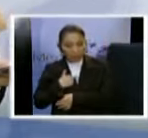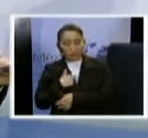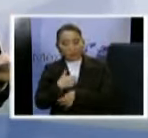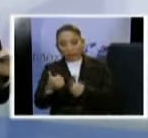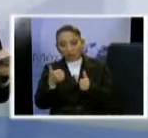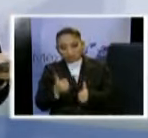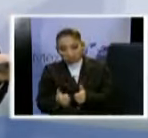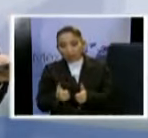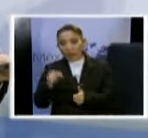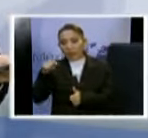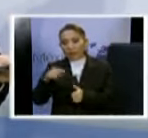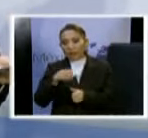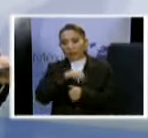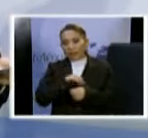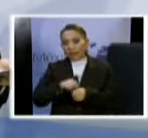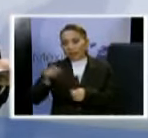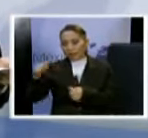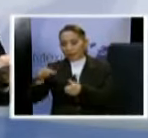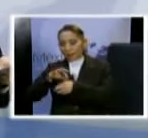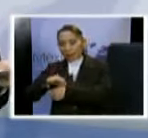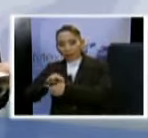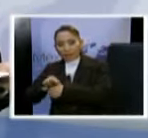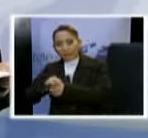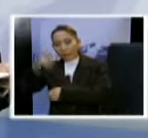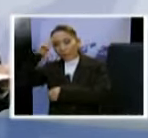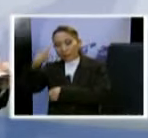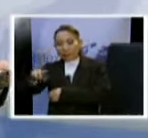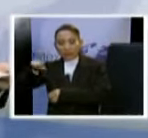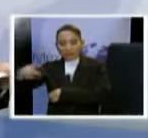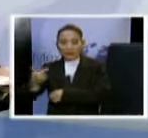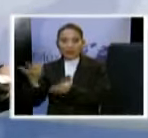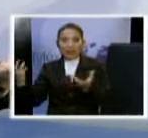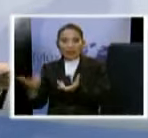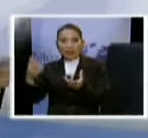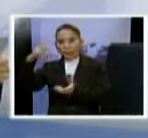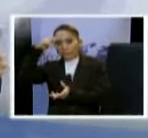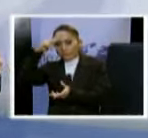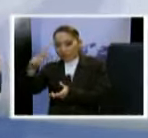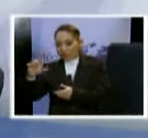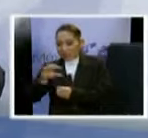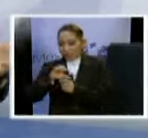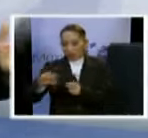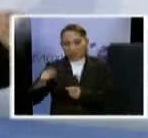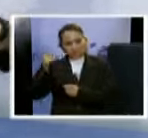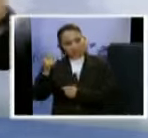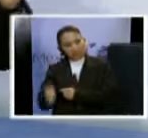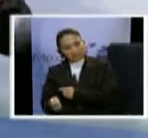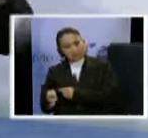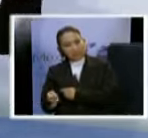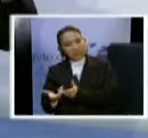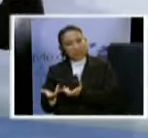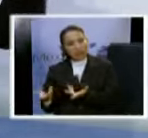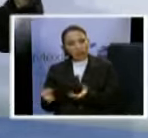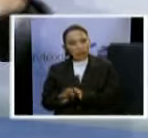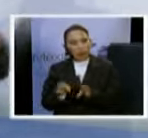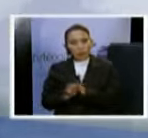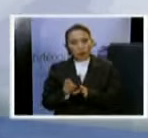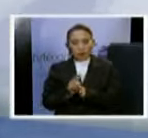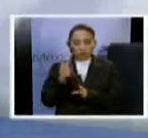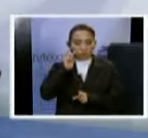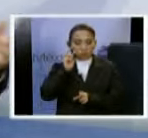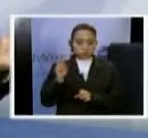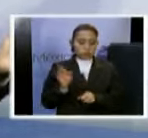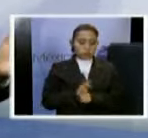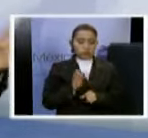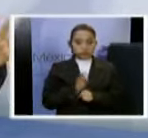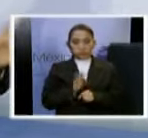made in Canada, si es carne mexicana, es México. Eso significa que bajo el paraguas